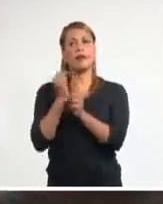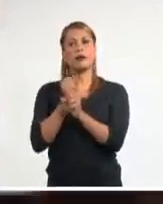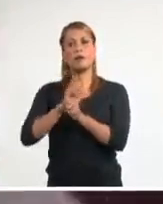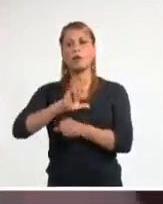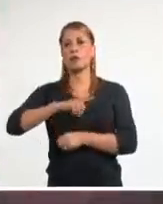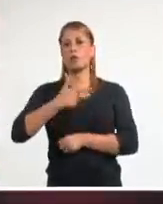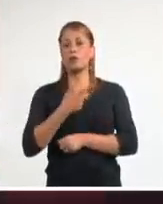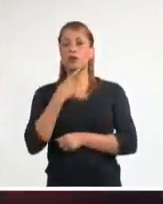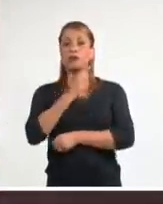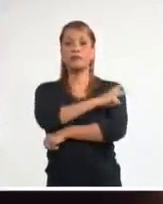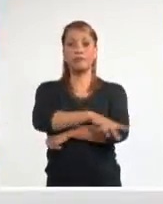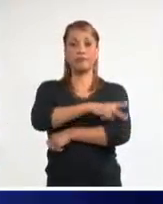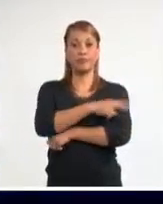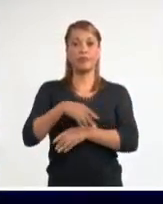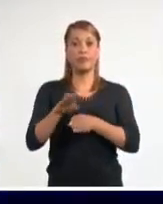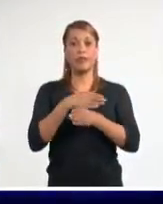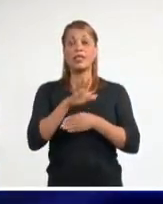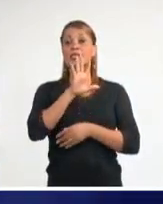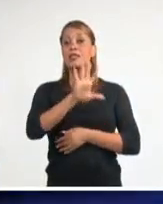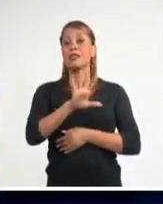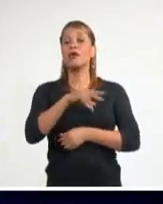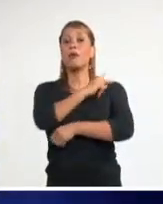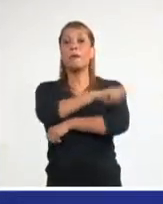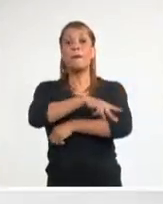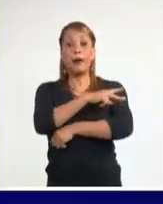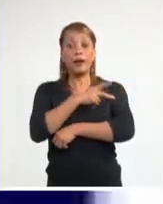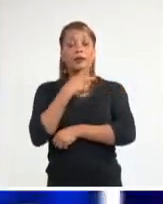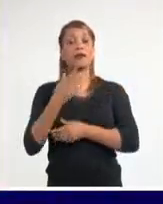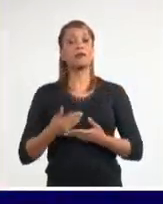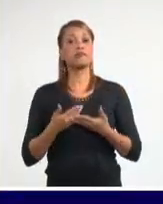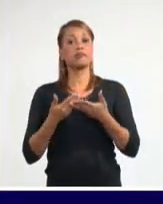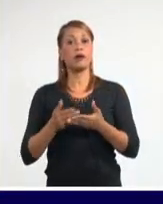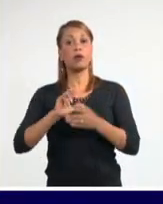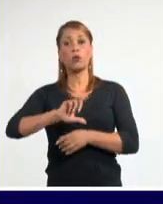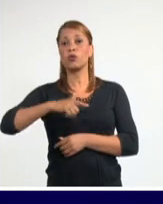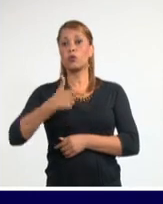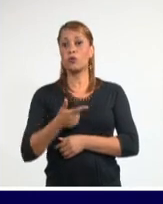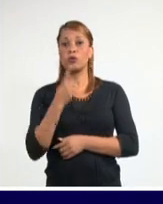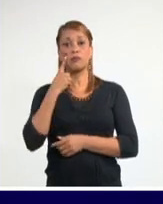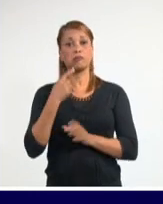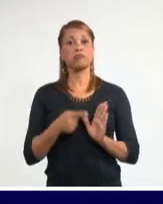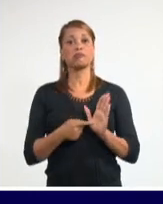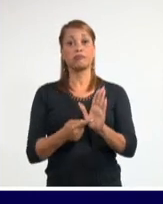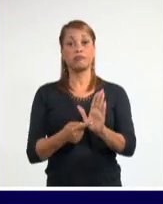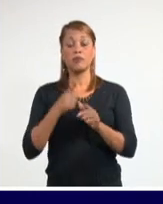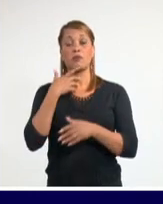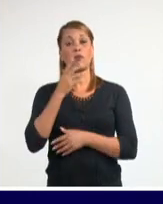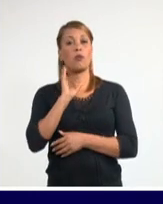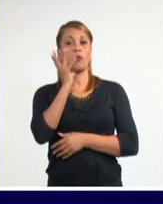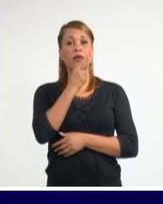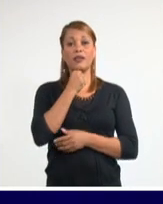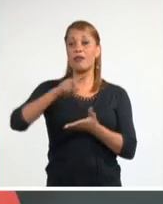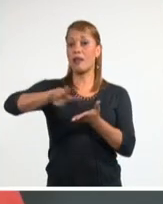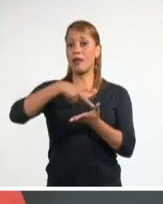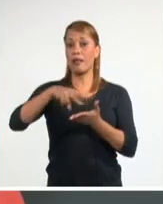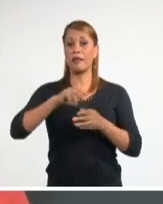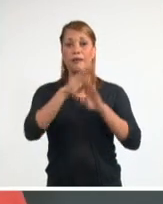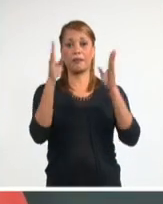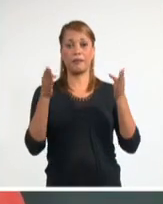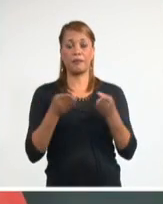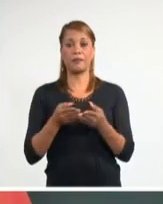pueblos, los colectivos de 5 continentes enriquecen el patrimonio inmaterial de la provincia, convertida en escenario de la danza mundial.